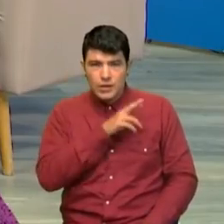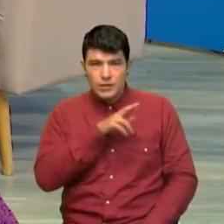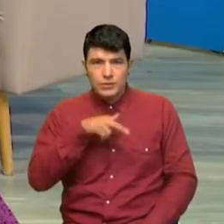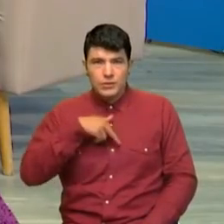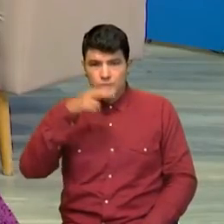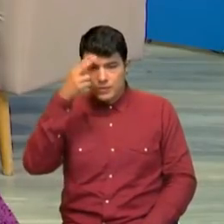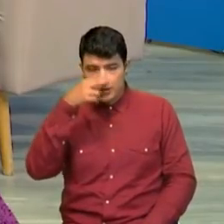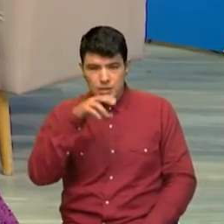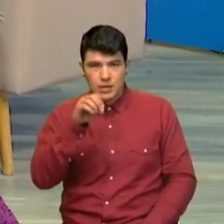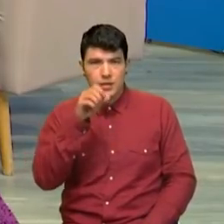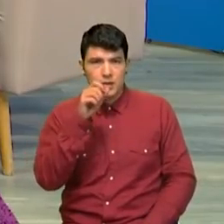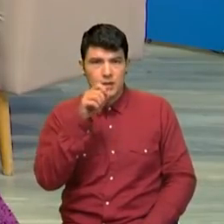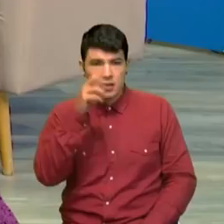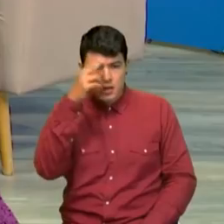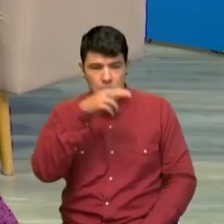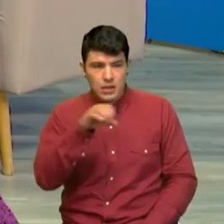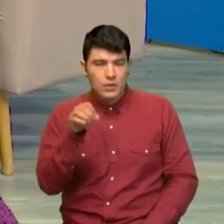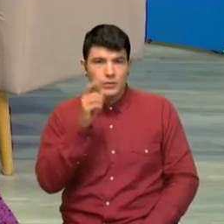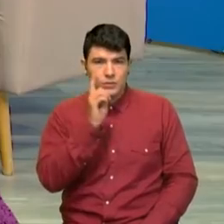cuatro.